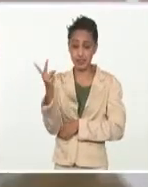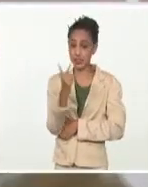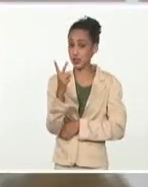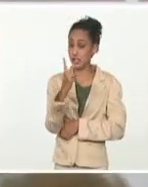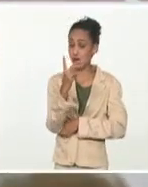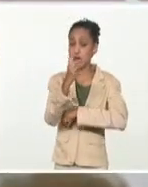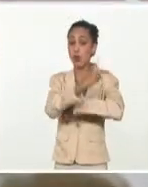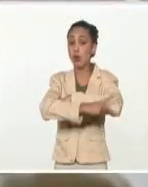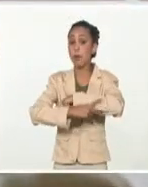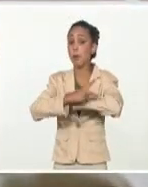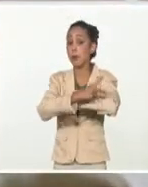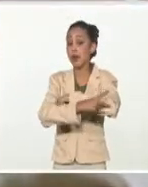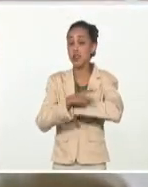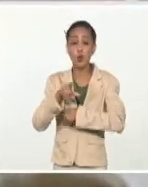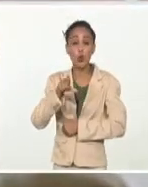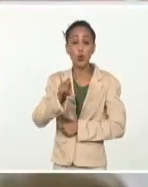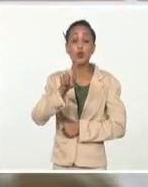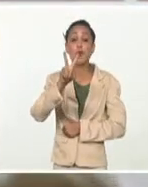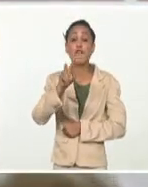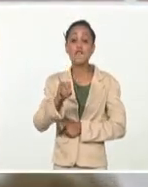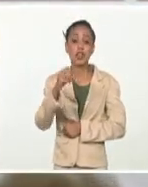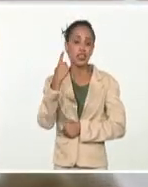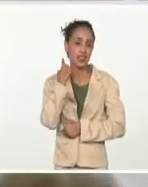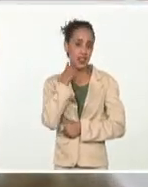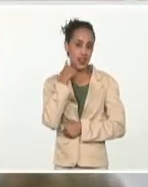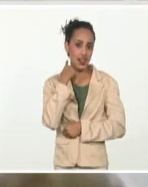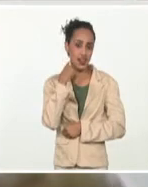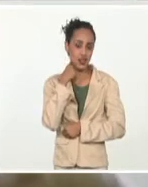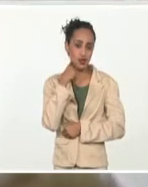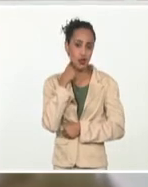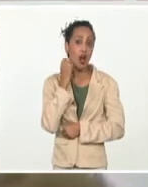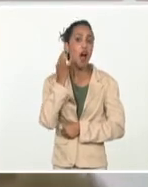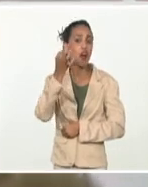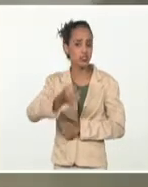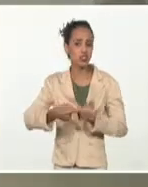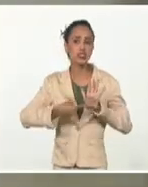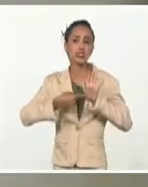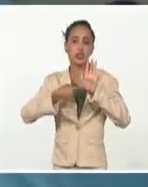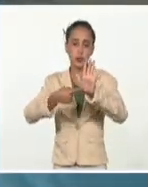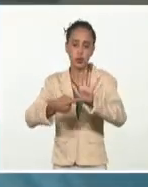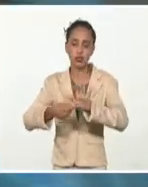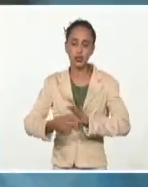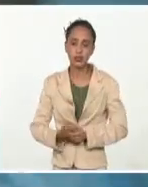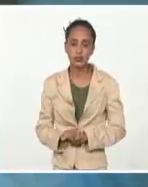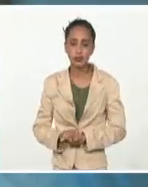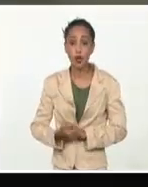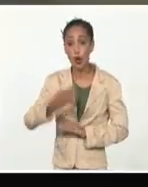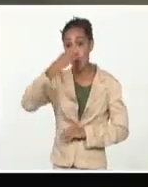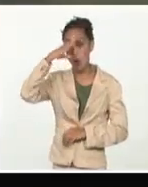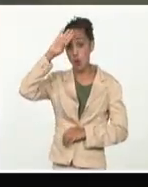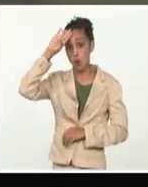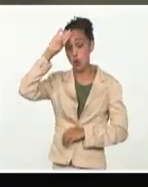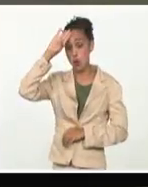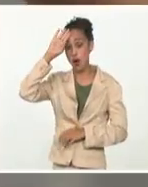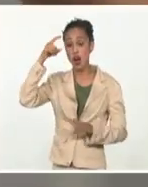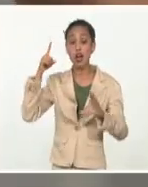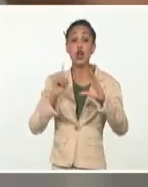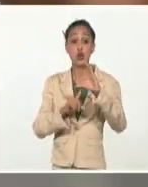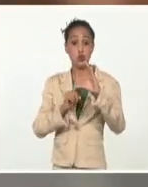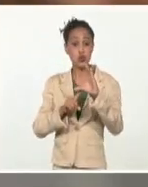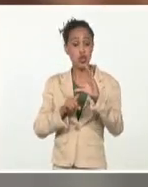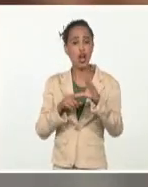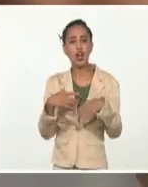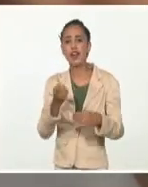países en los últimos 20 años así lo demuestran. Cuba y Rusia abogan por la